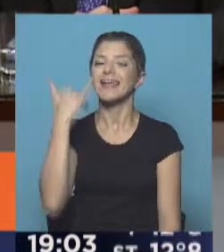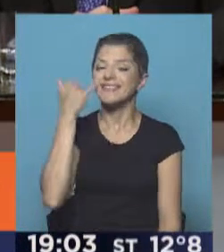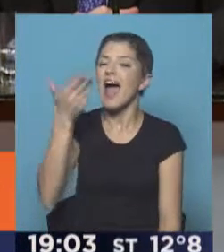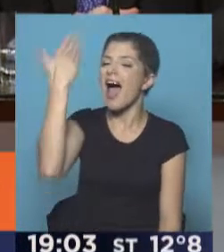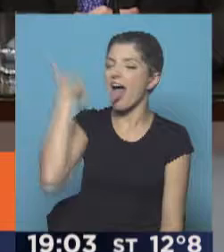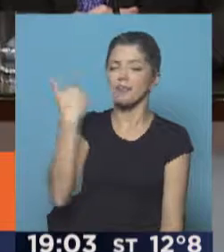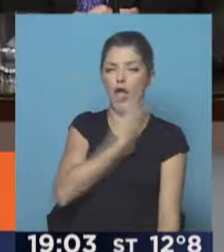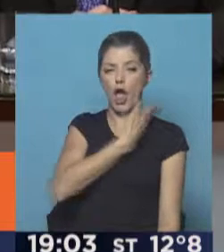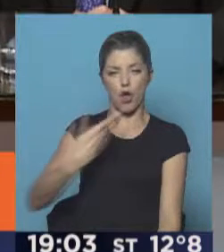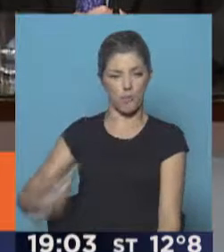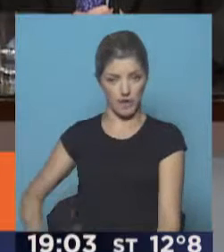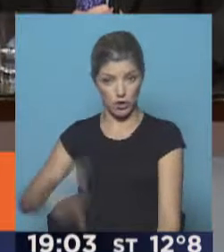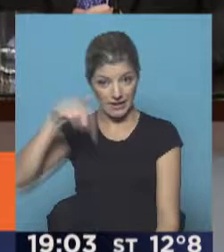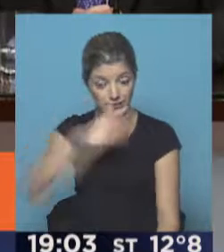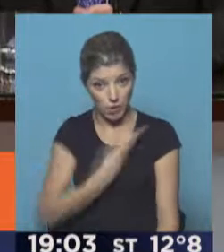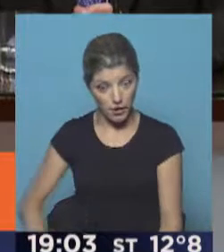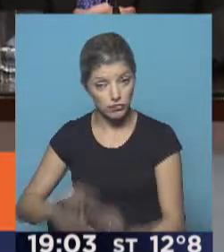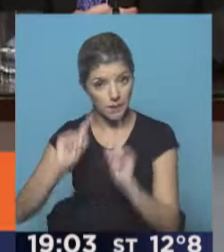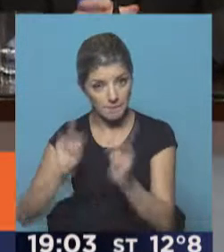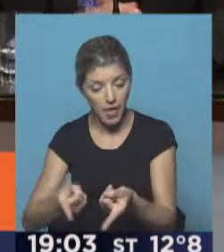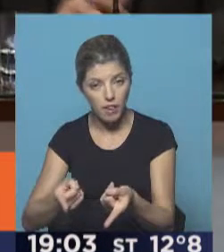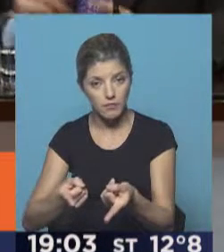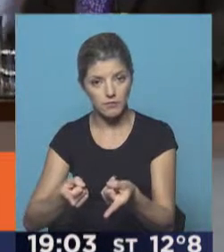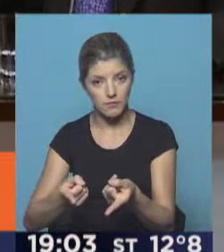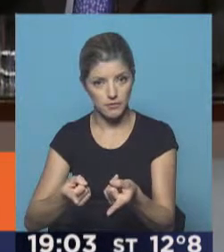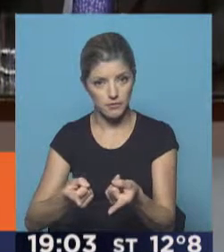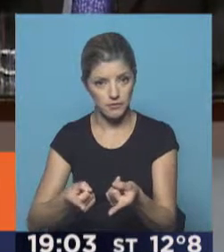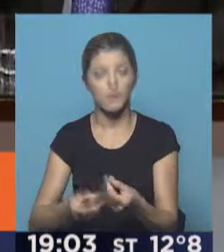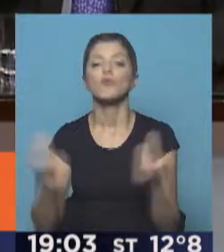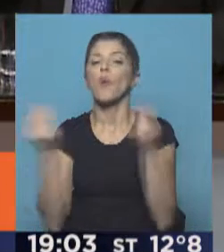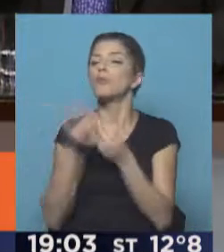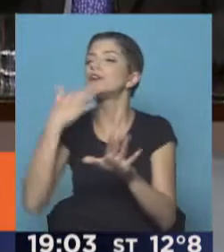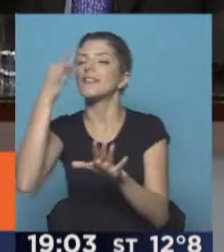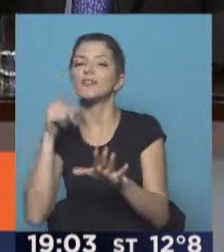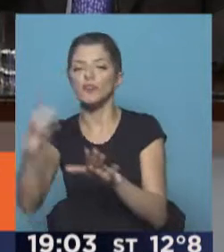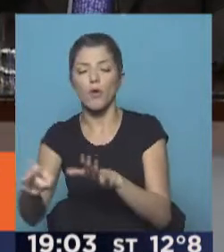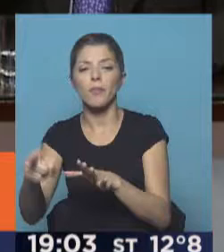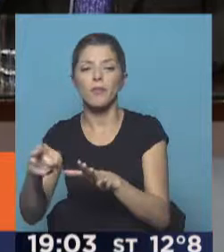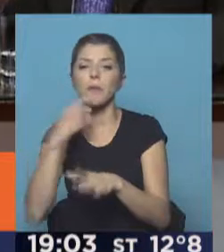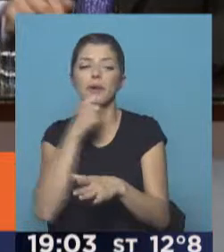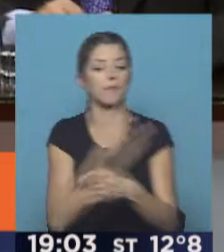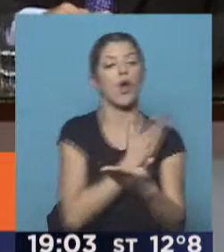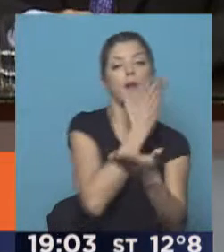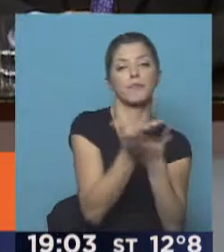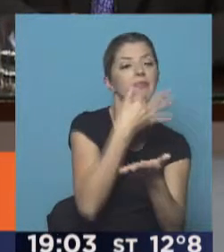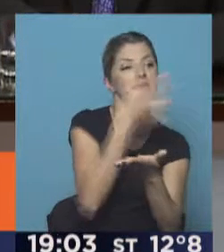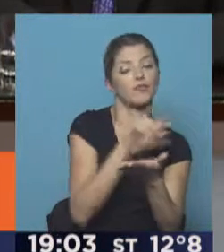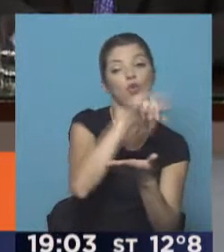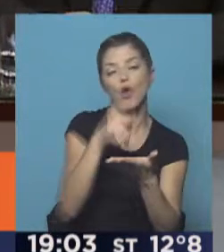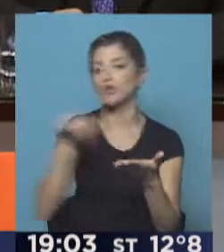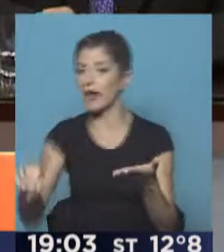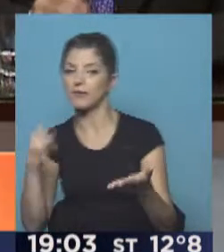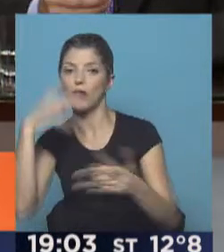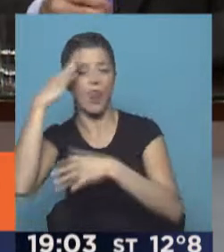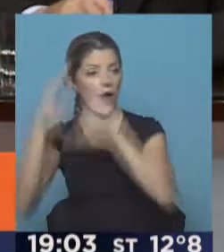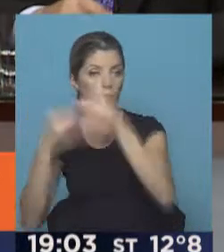anterior, ha habido con este gobierno pronunciamientos de todo tipo. Muchos de estos fallos de la Cámara revocaban decisiones de primera instancia en otro sentido.